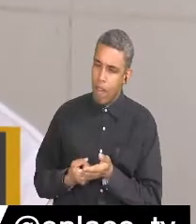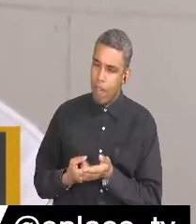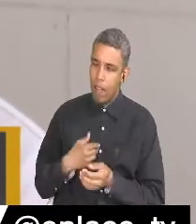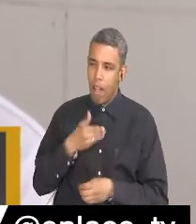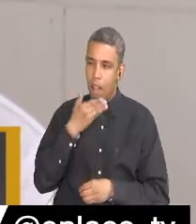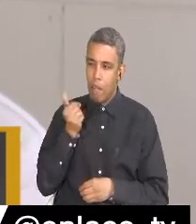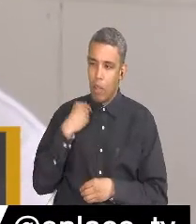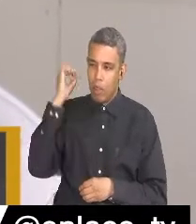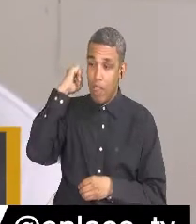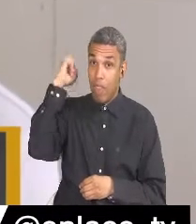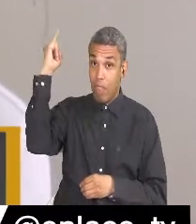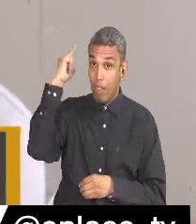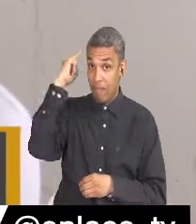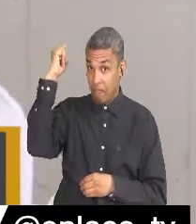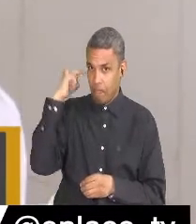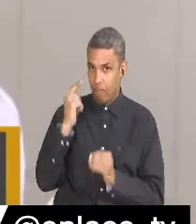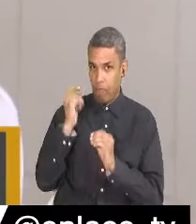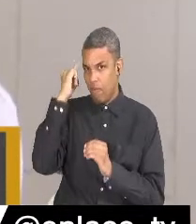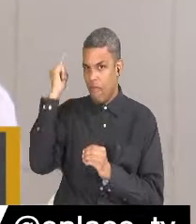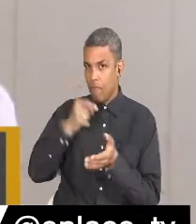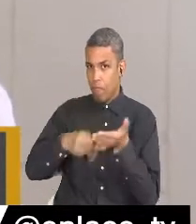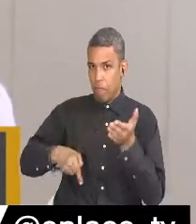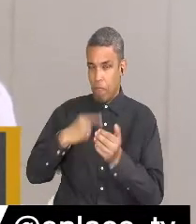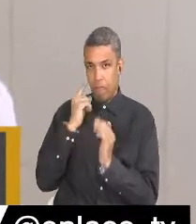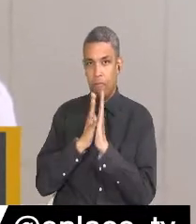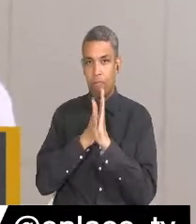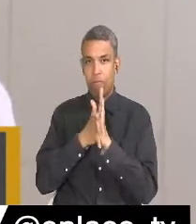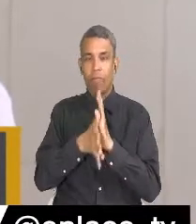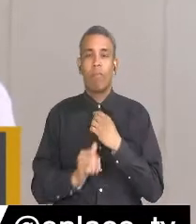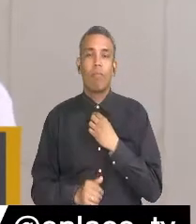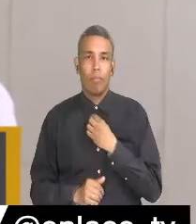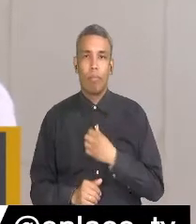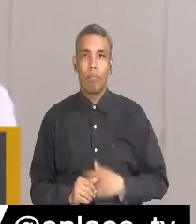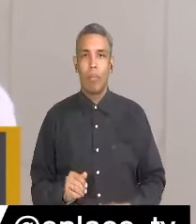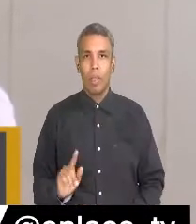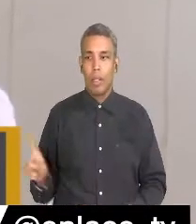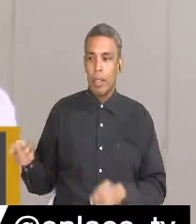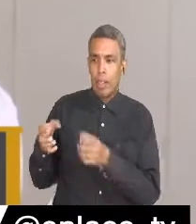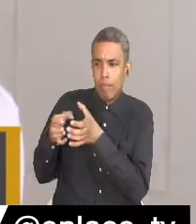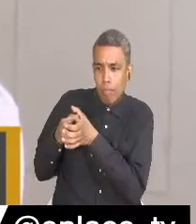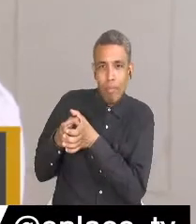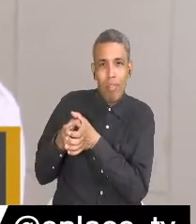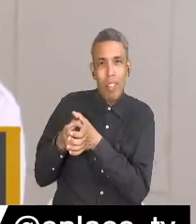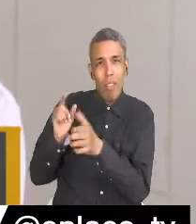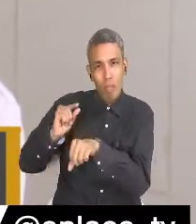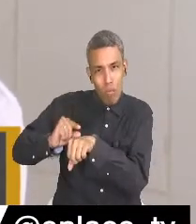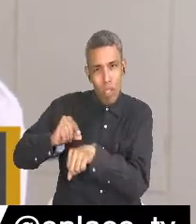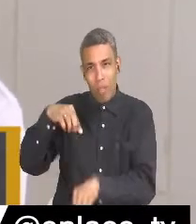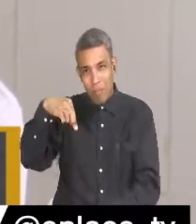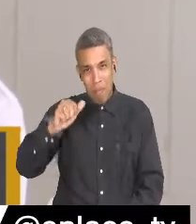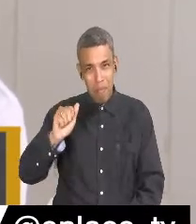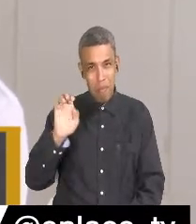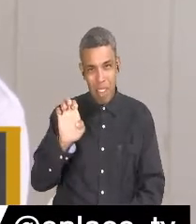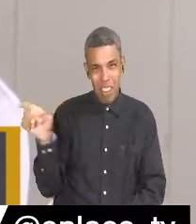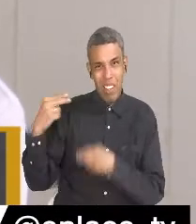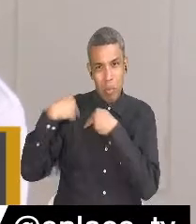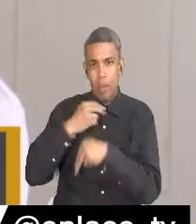la Secretaría de Educación Municipal, con la interventoría y con el operador del programa PAE, nos vinimos a revisar lo que